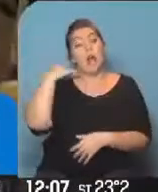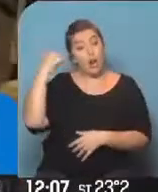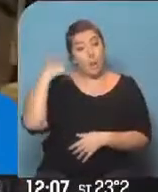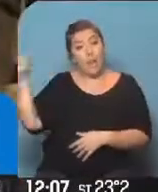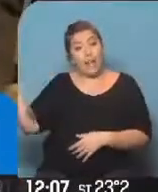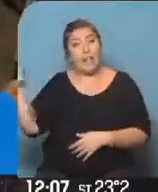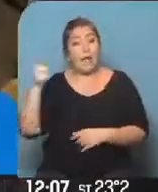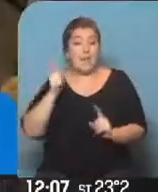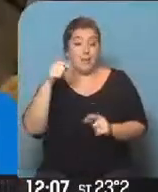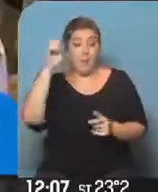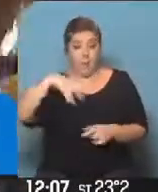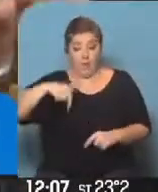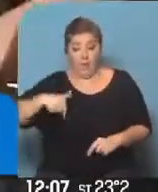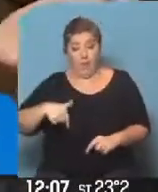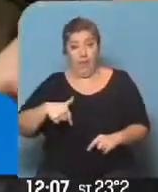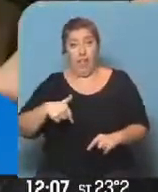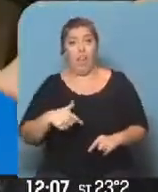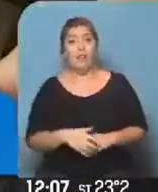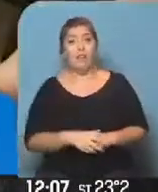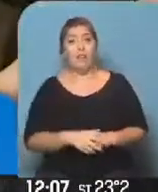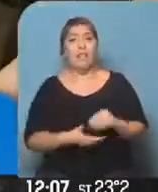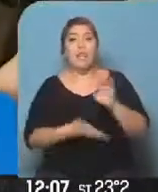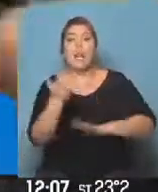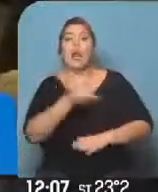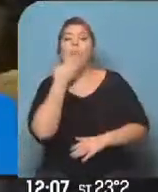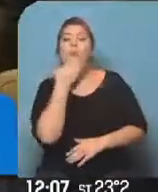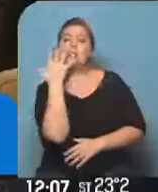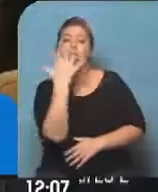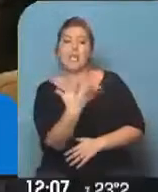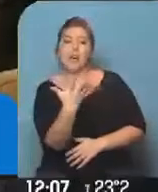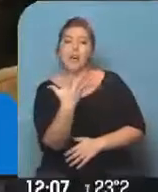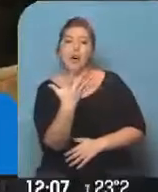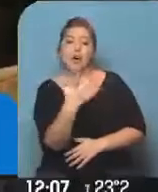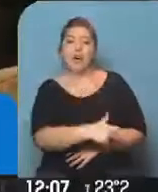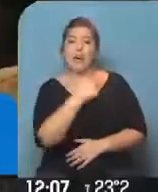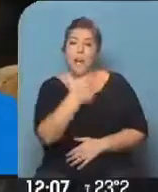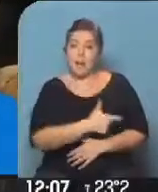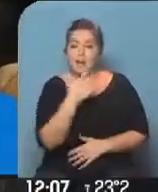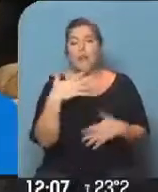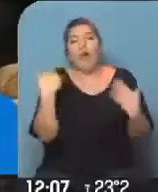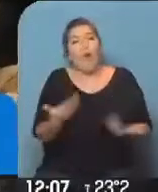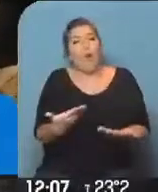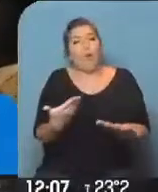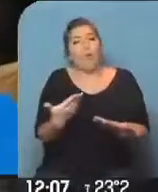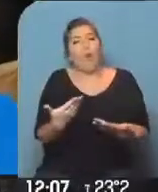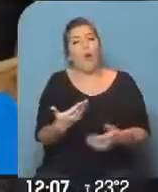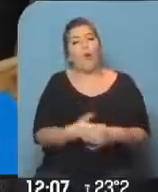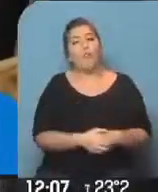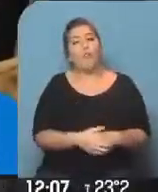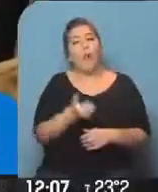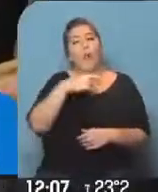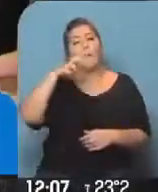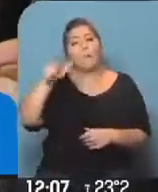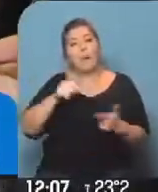el lugar donde estamos nosotros aquí en la parte de los hangares, salieron a hablar 5 de los 6 gremios, por supuesto, Aeronavegantes, APLA y